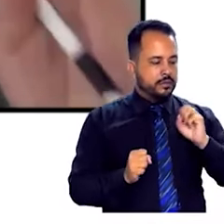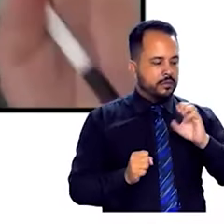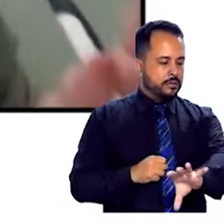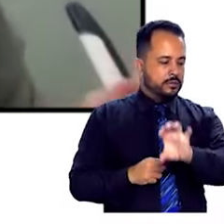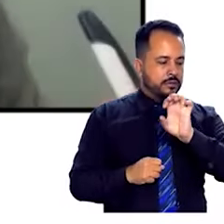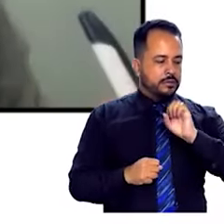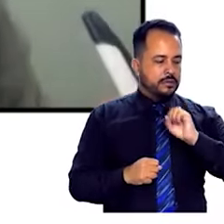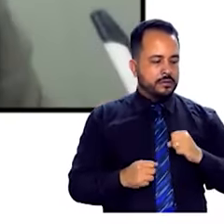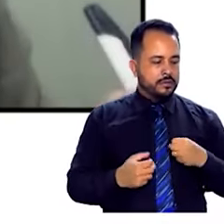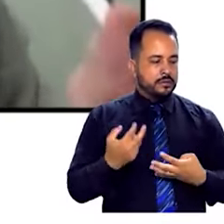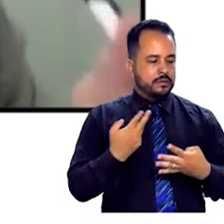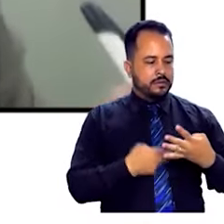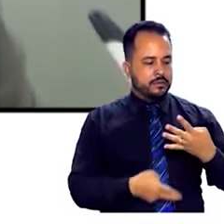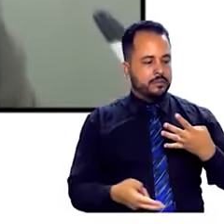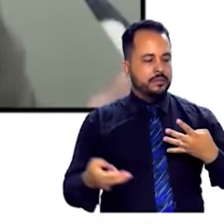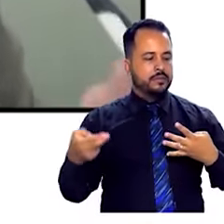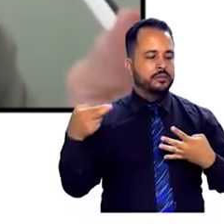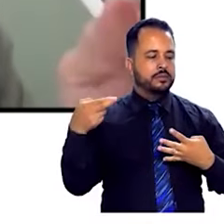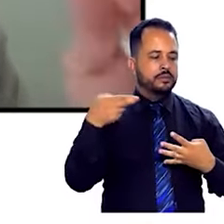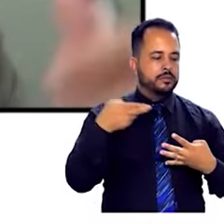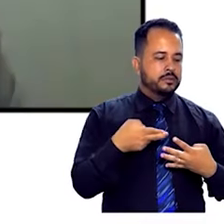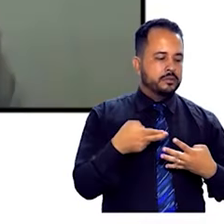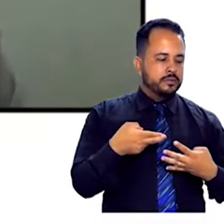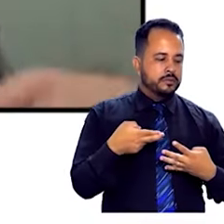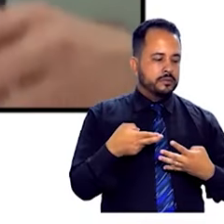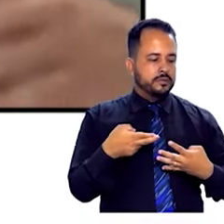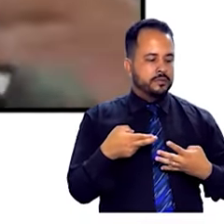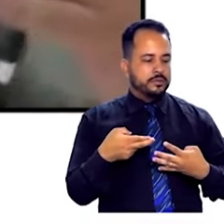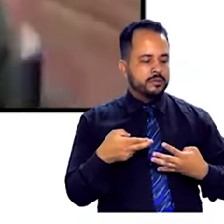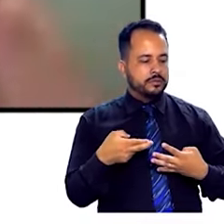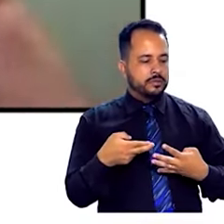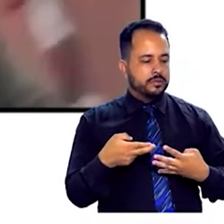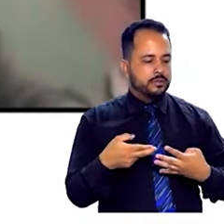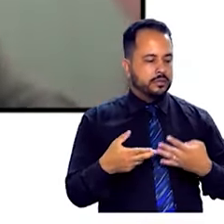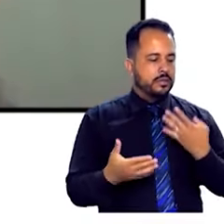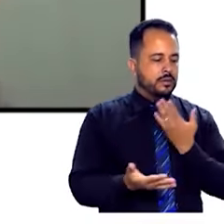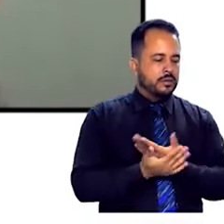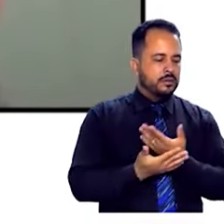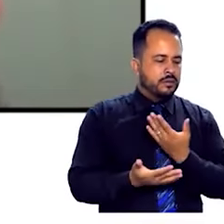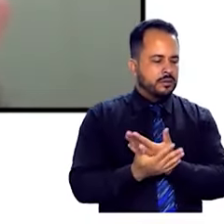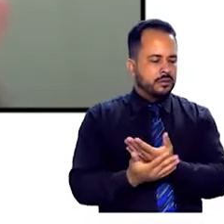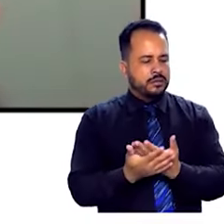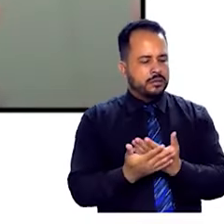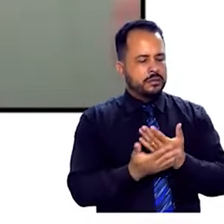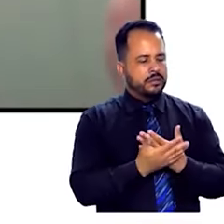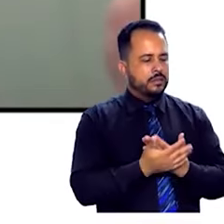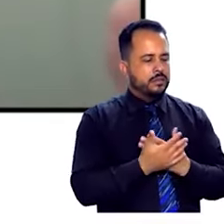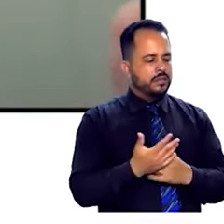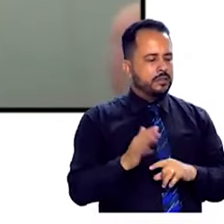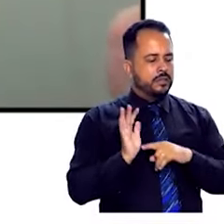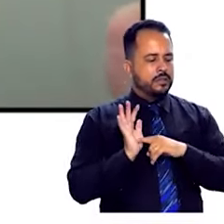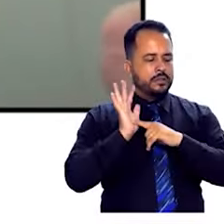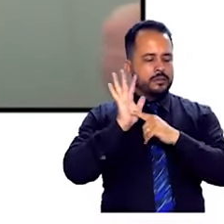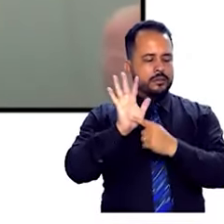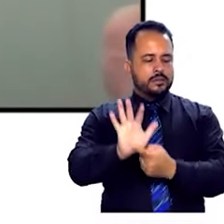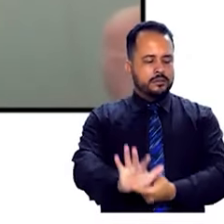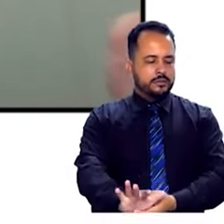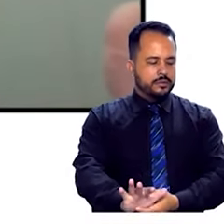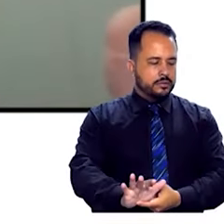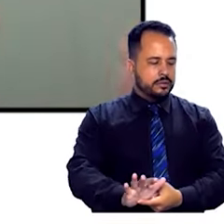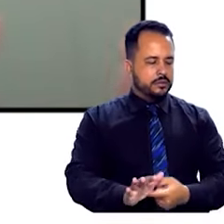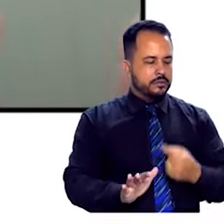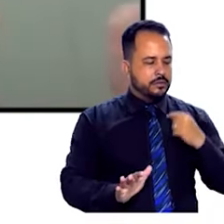Cuando Hay Un caso que es intrascendente puedo analizarlo en base a otros factores en los que la trascendencia tiene